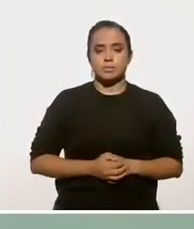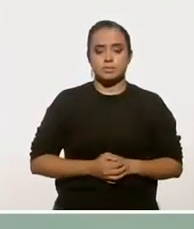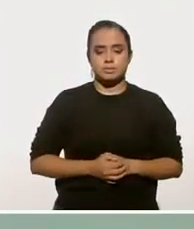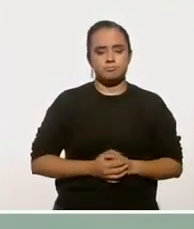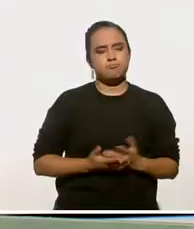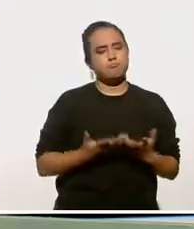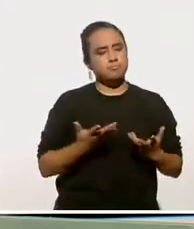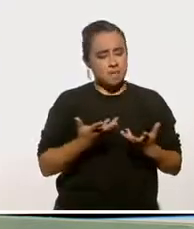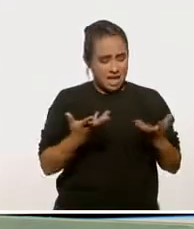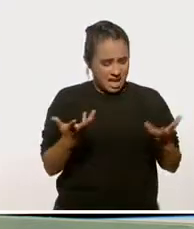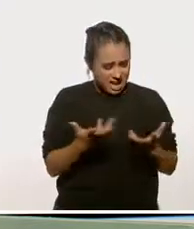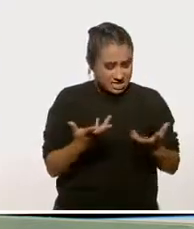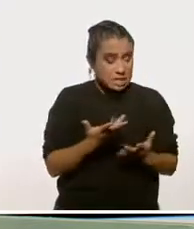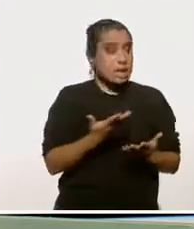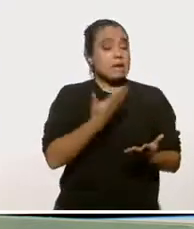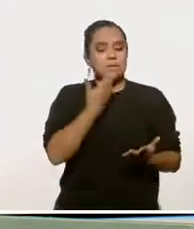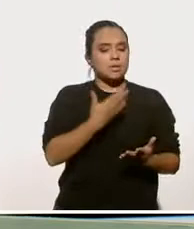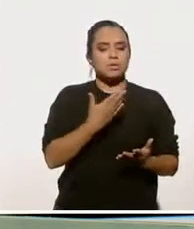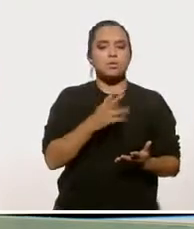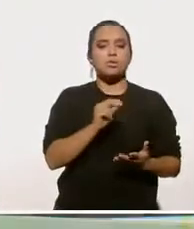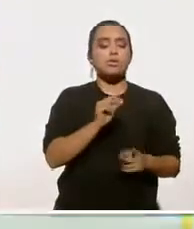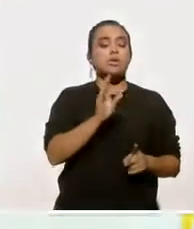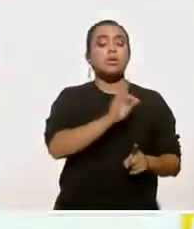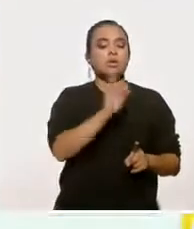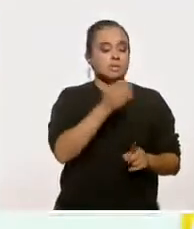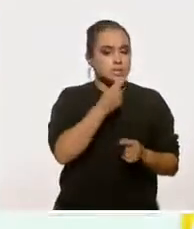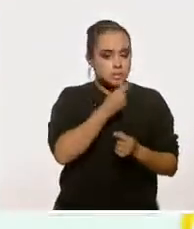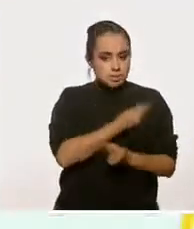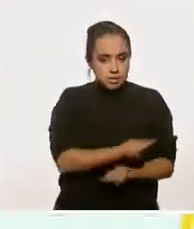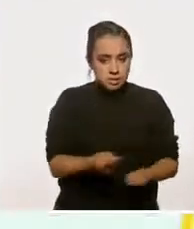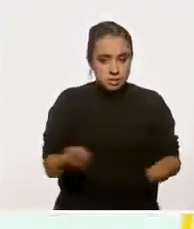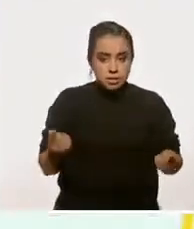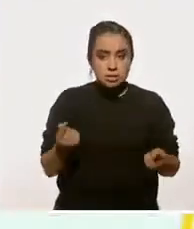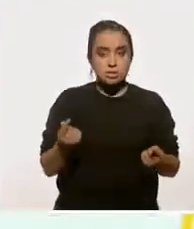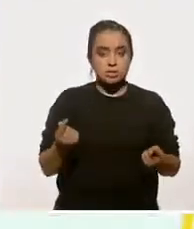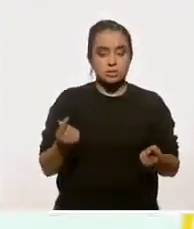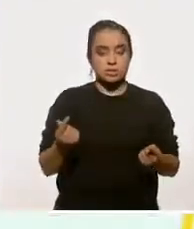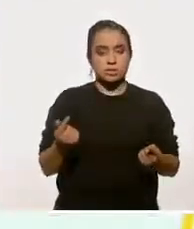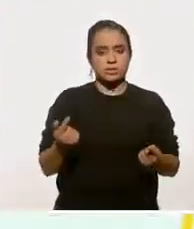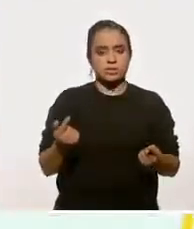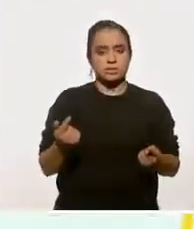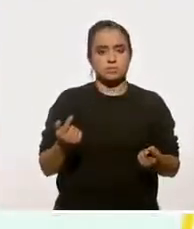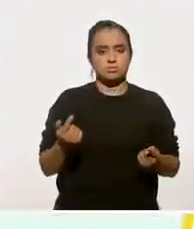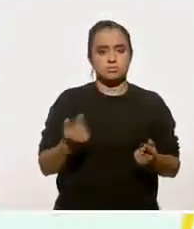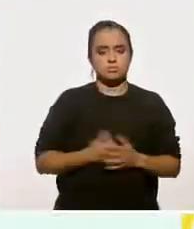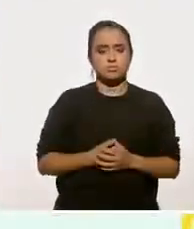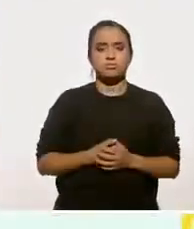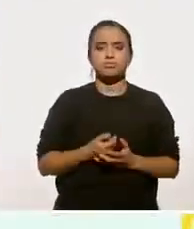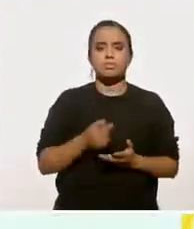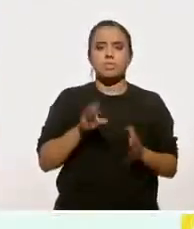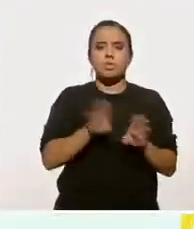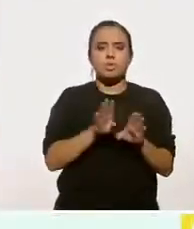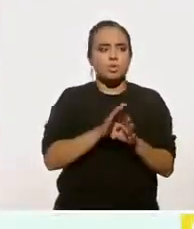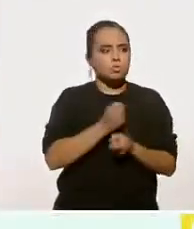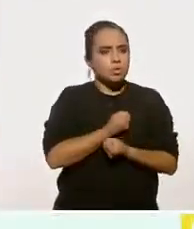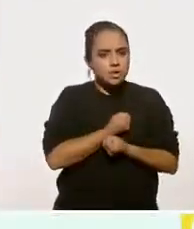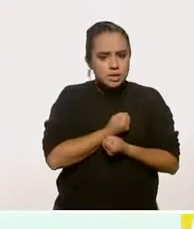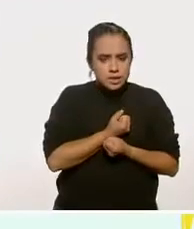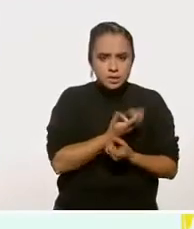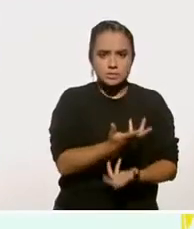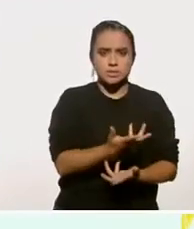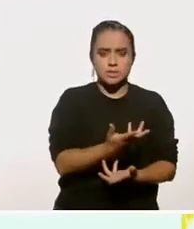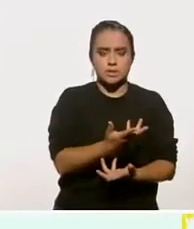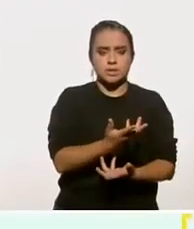no tanto como haciéndolo muy bien, sino es la posibilidad de que los niños y las niñas estén en condiciones de expresar